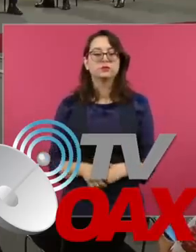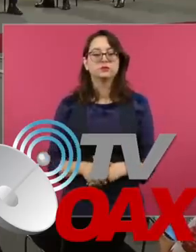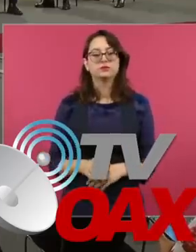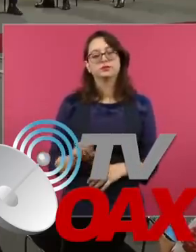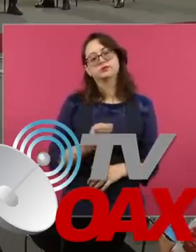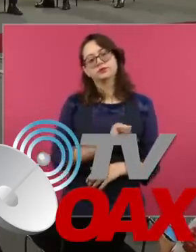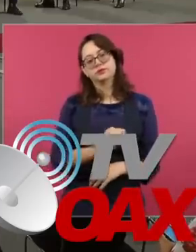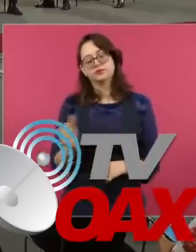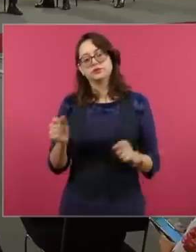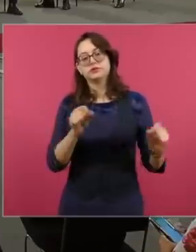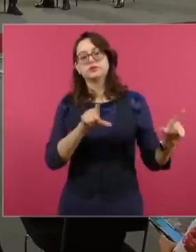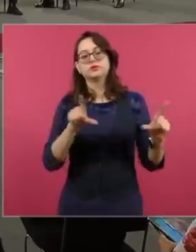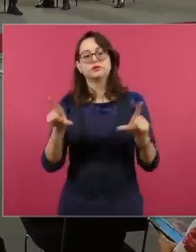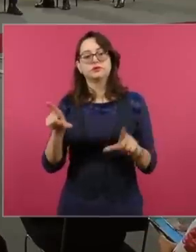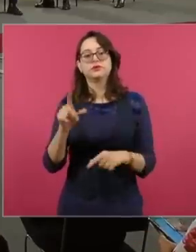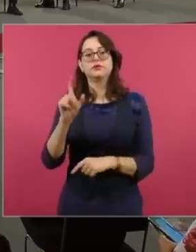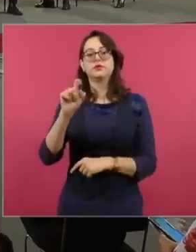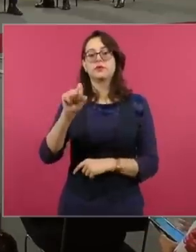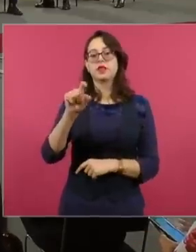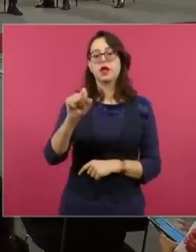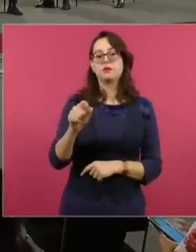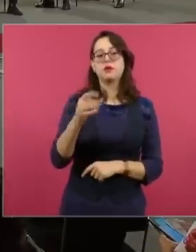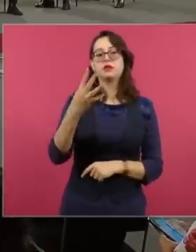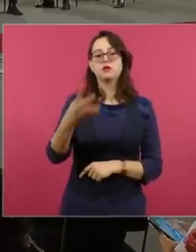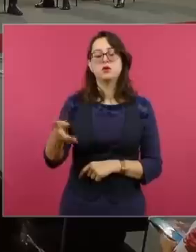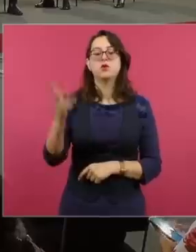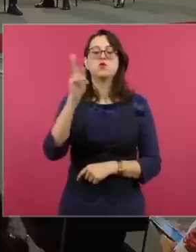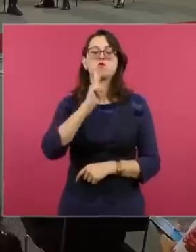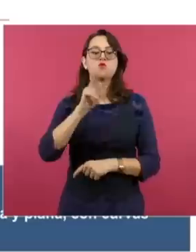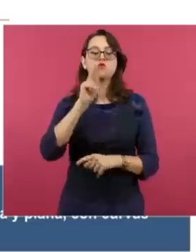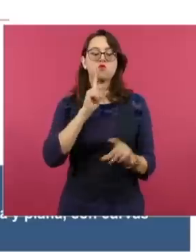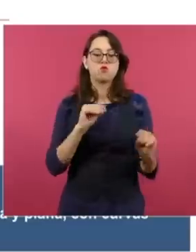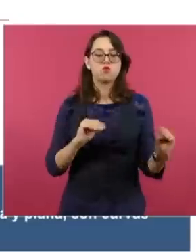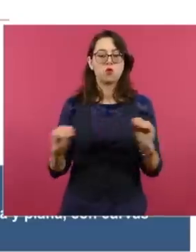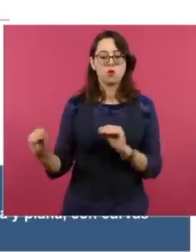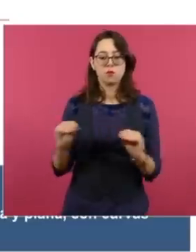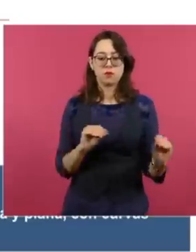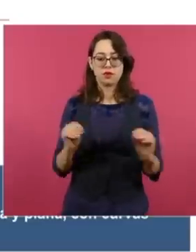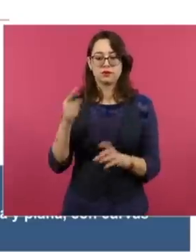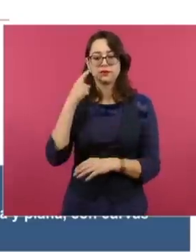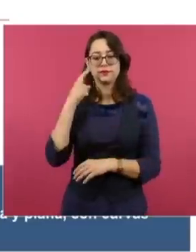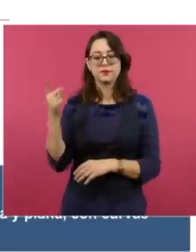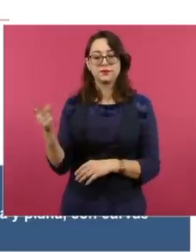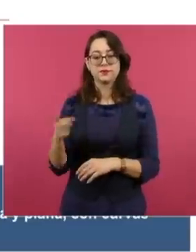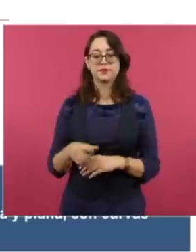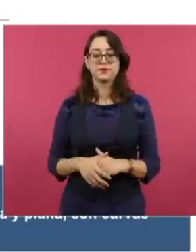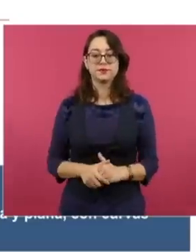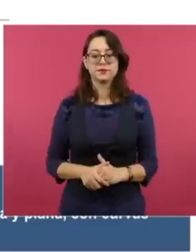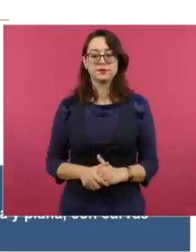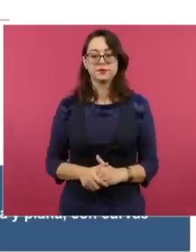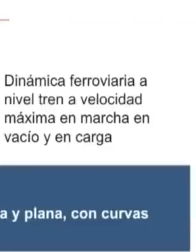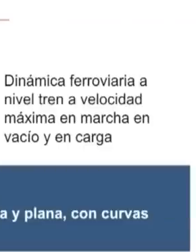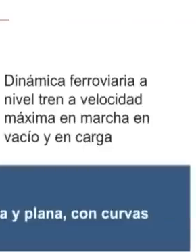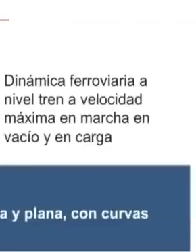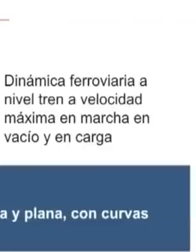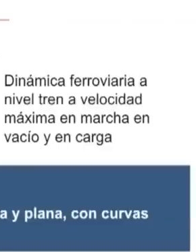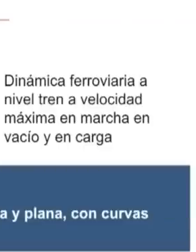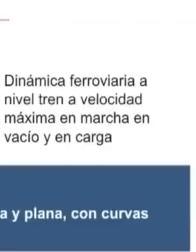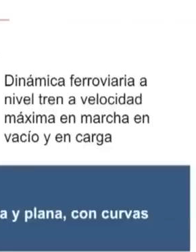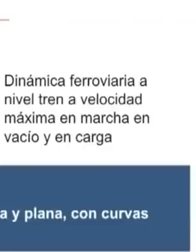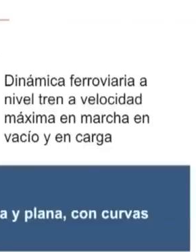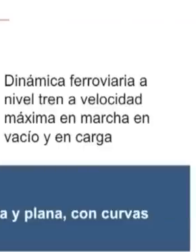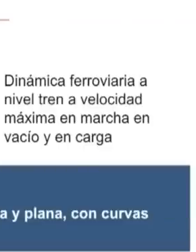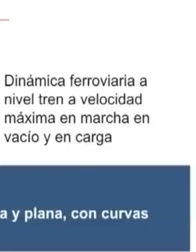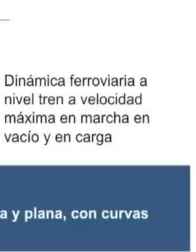lámina tenemos 24 pruebas dinámicas, donde tenemos un tema muy importante que es la tracción frenado y en donde se